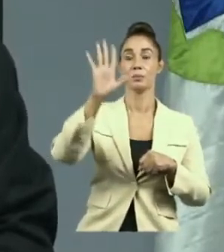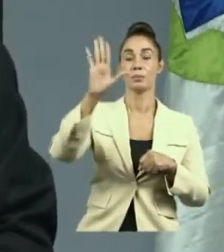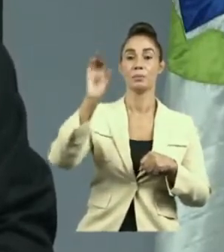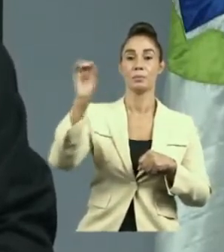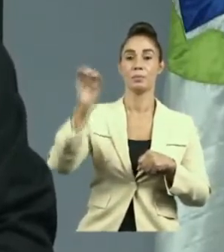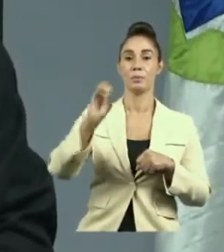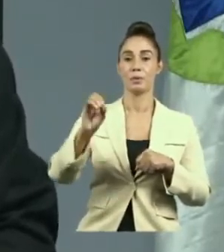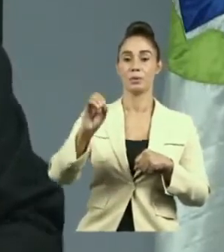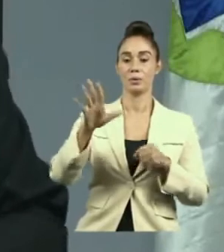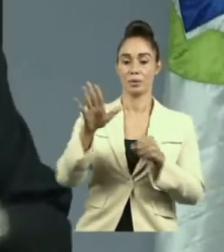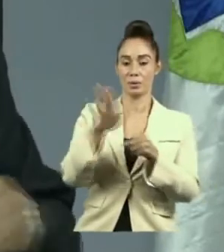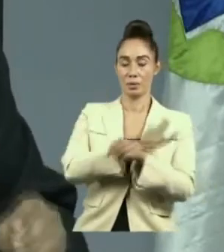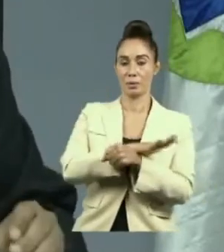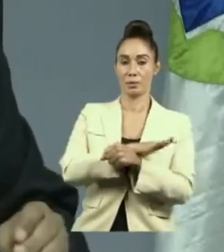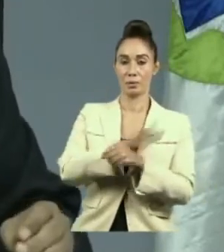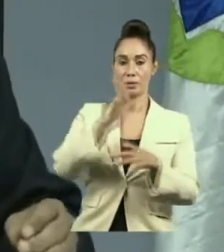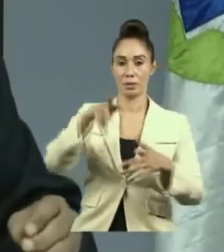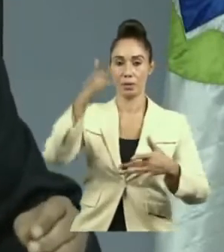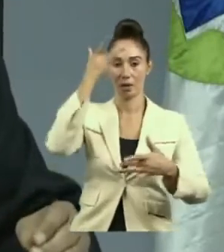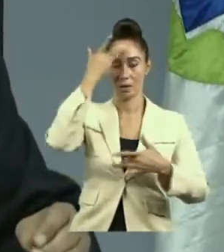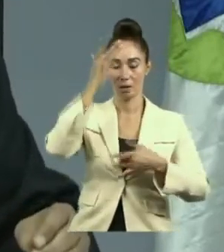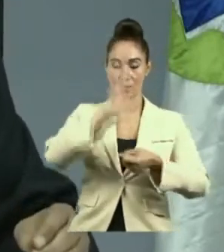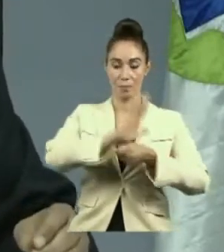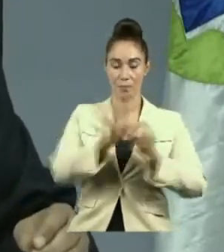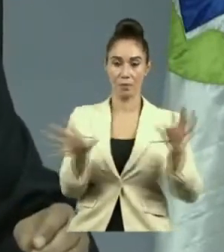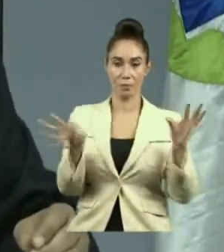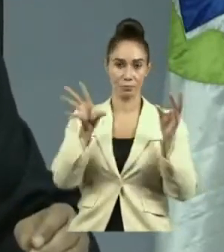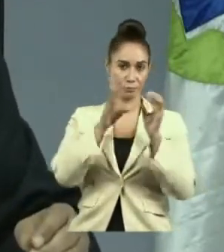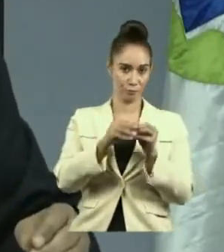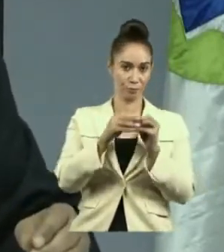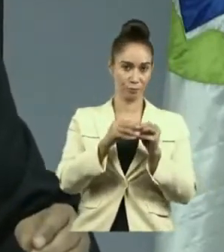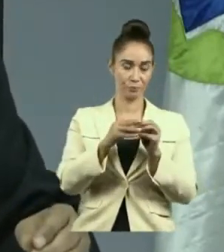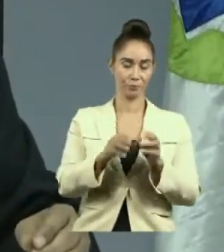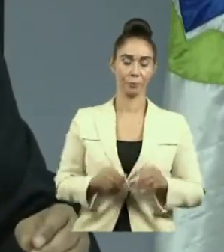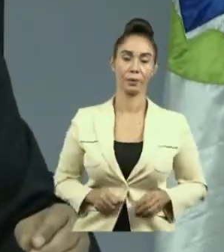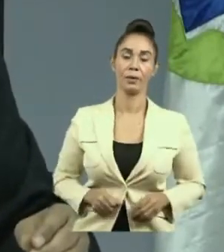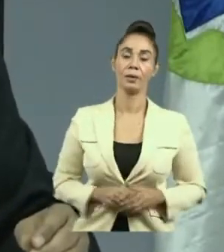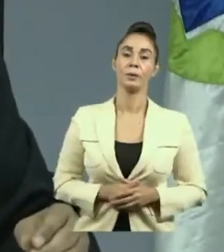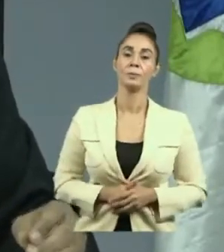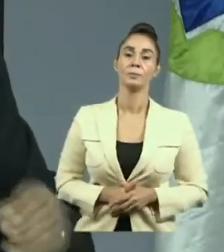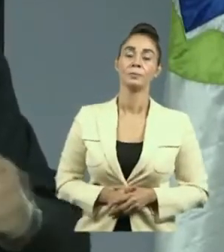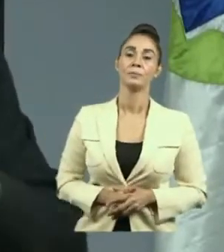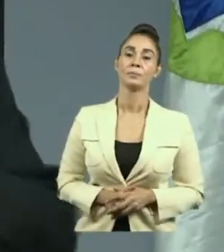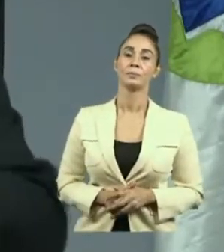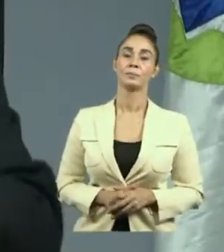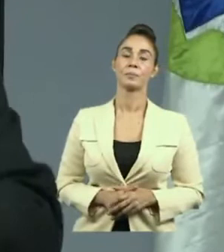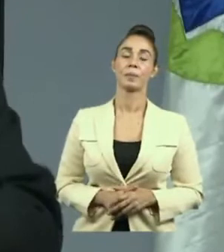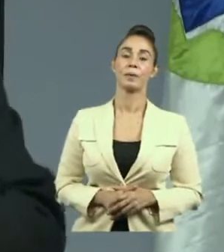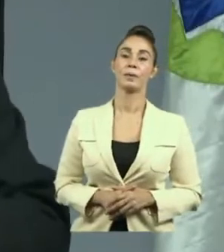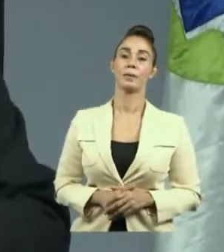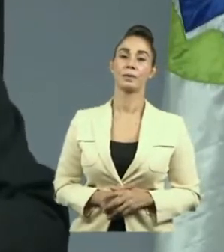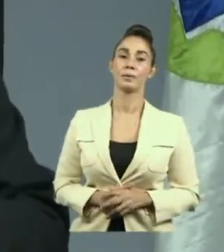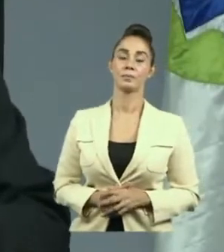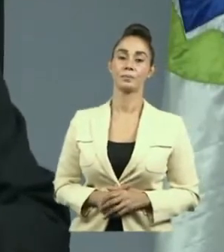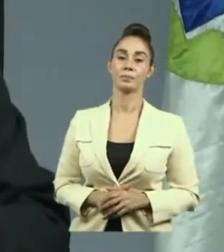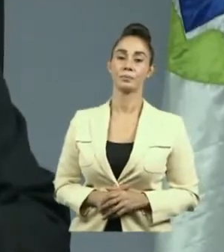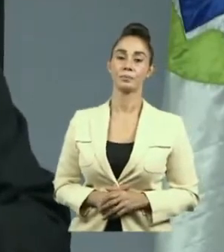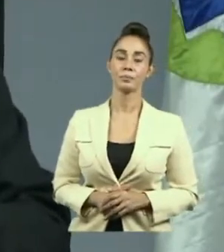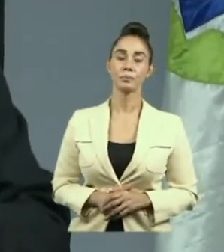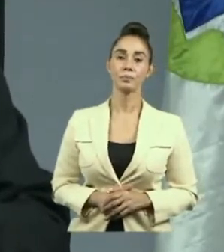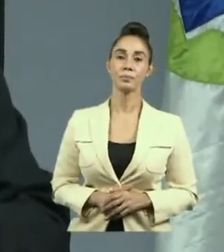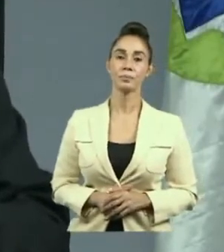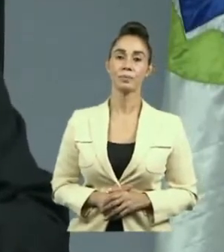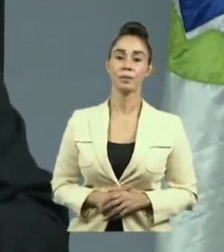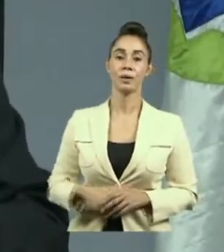del total de casos que hemos hecho alusión somos partidarios junto a usted